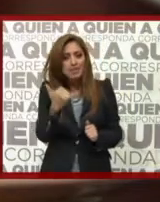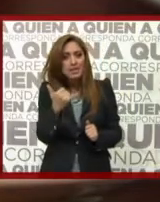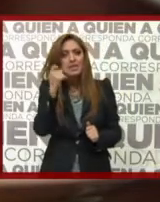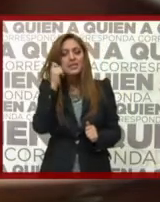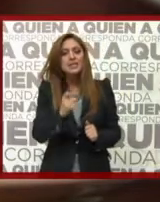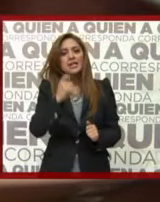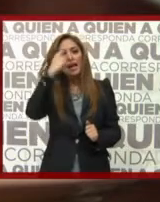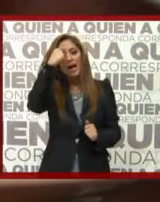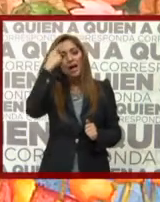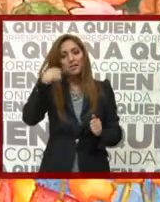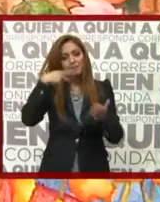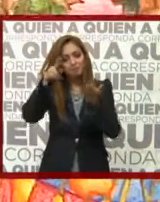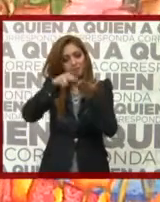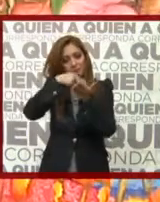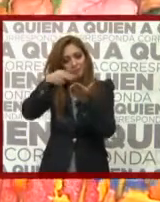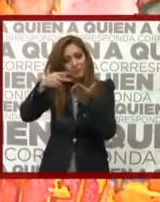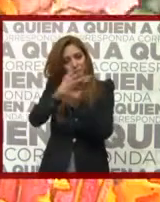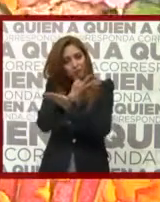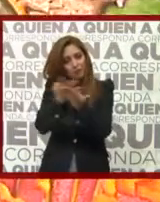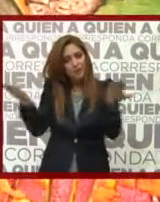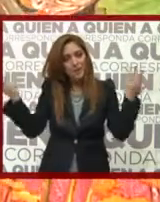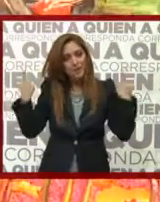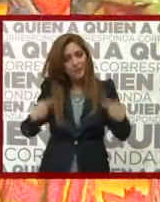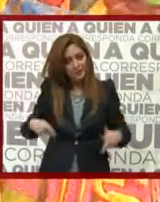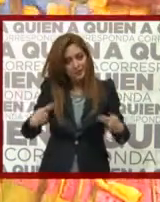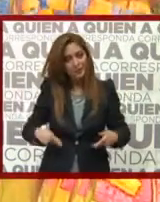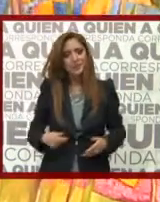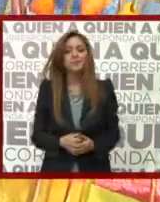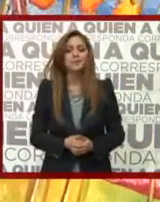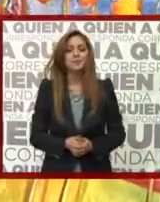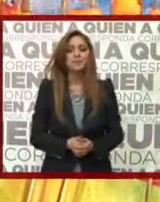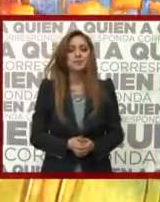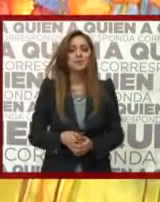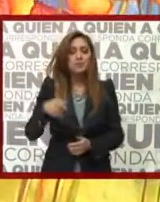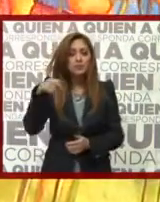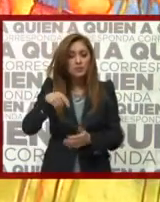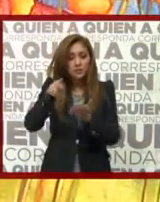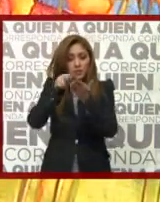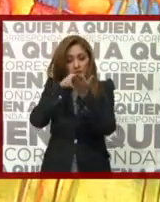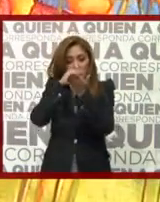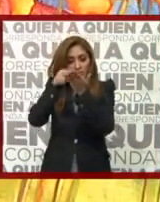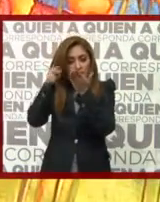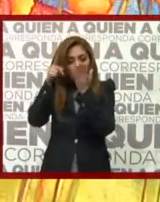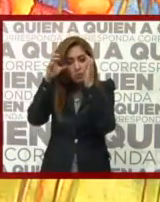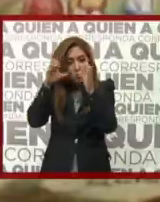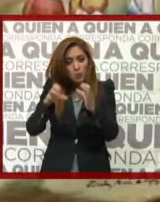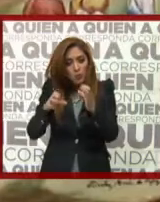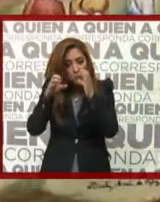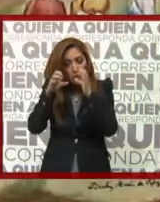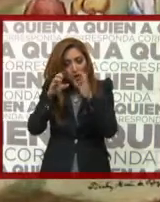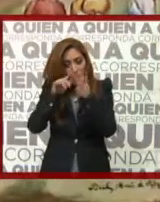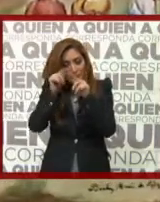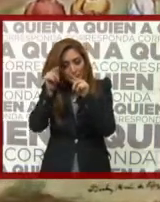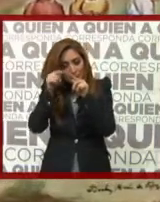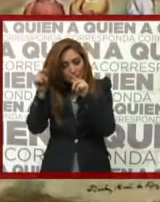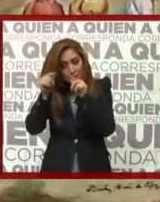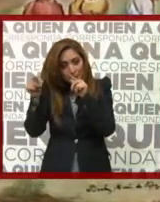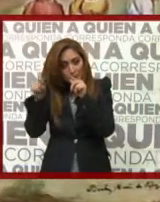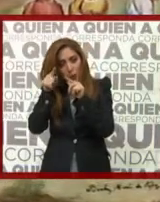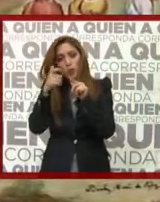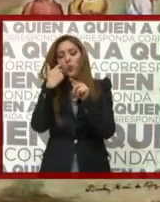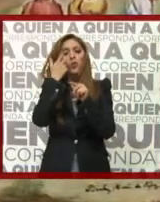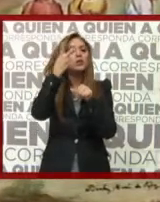sus conocimientos con todo el público. En porcelana tienes que cuidarlos. Luz y la sombra ya es el segundo plano si tú